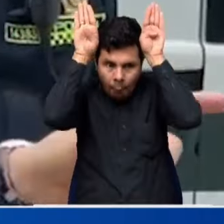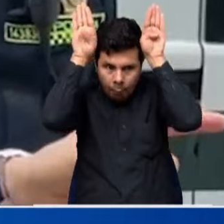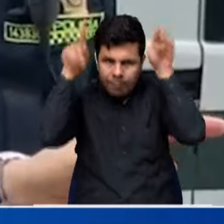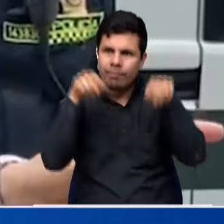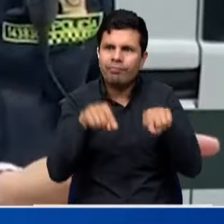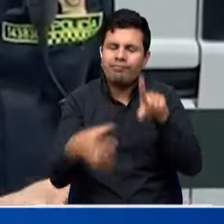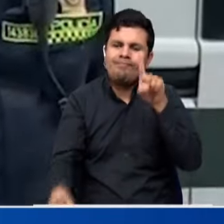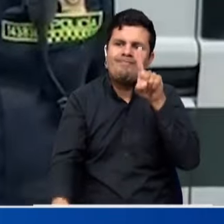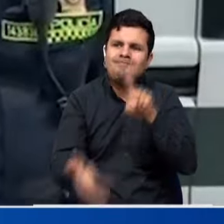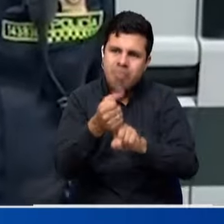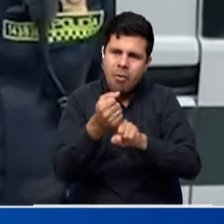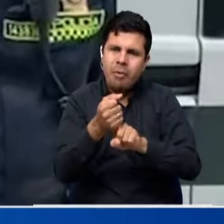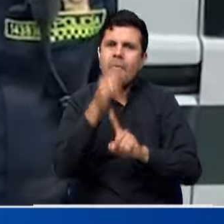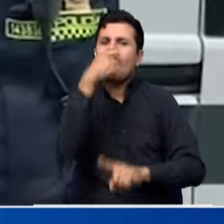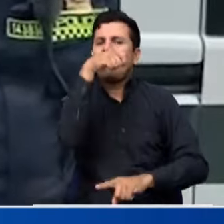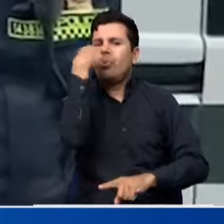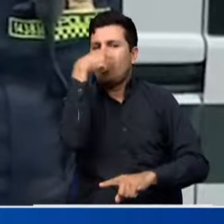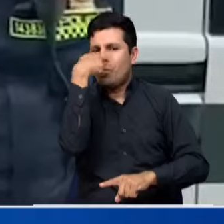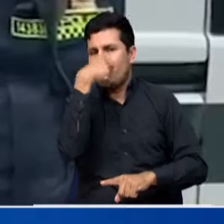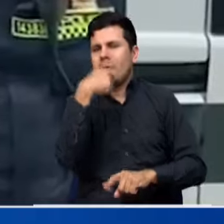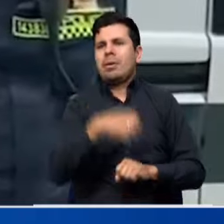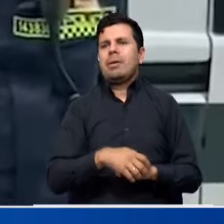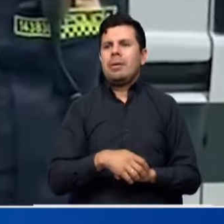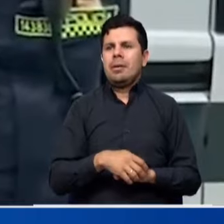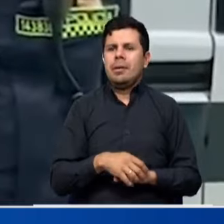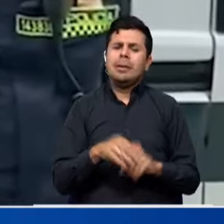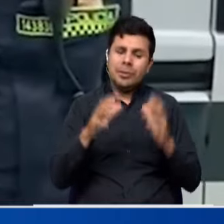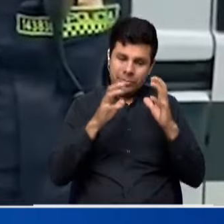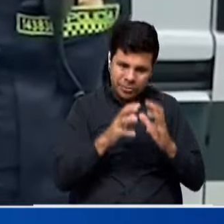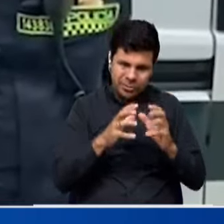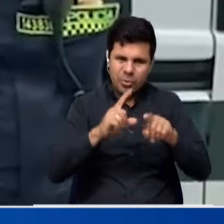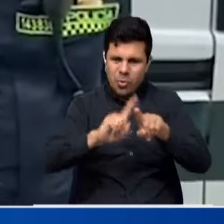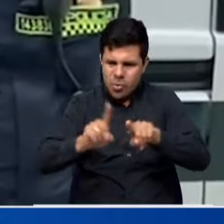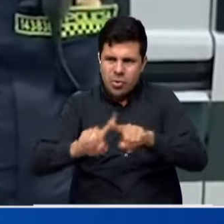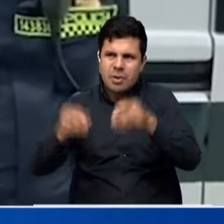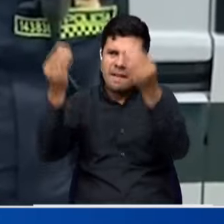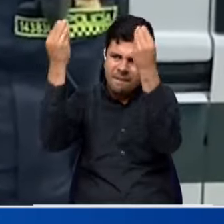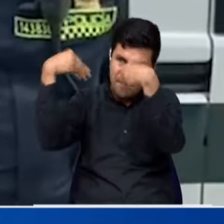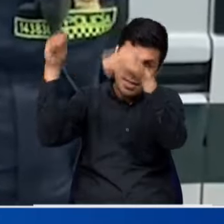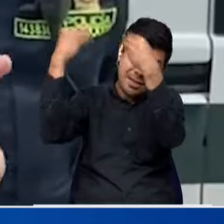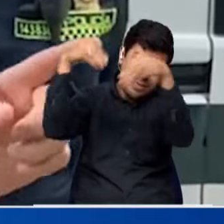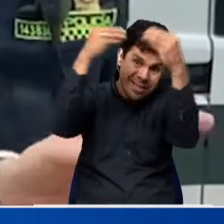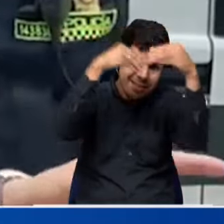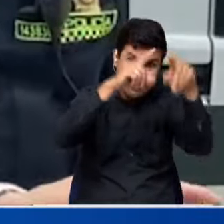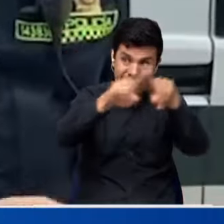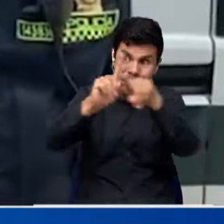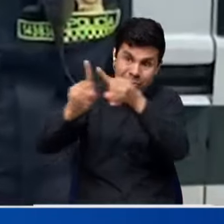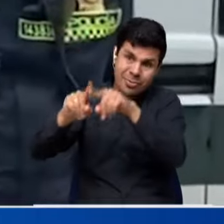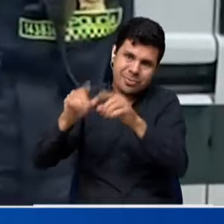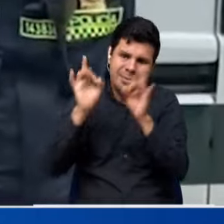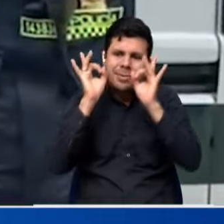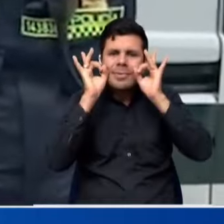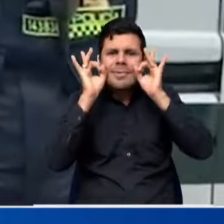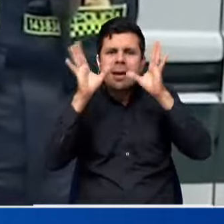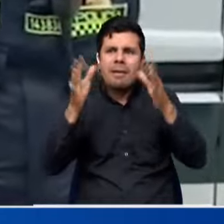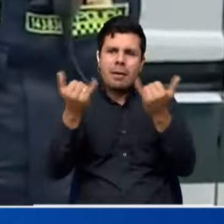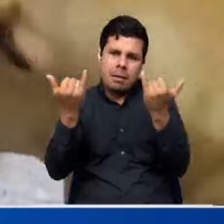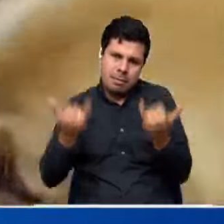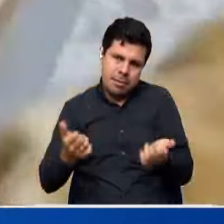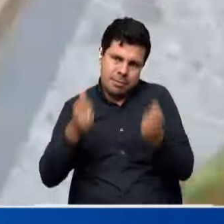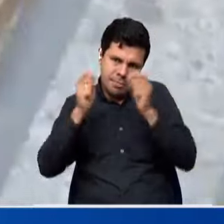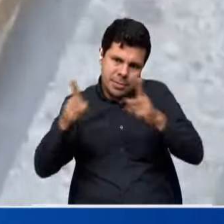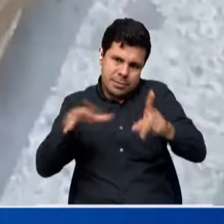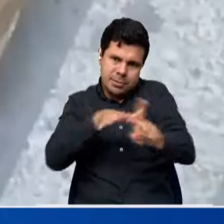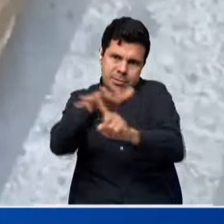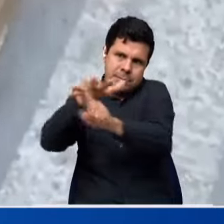Que infortunadamente, puesto en el mercado del área metropolitana, va a afectar a todo el conglomerado social.